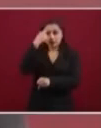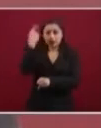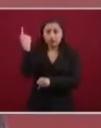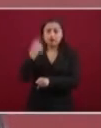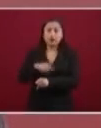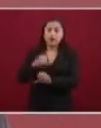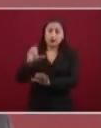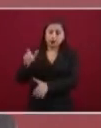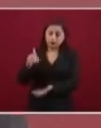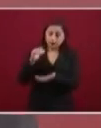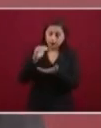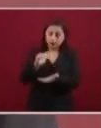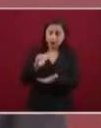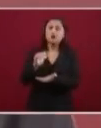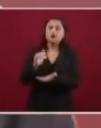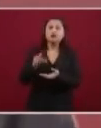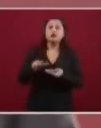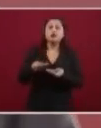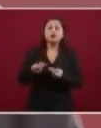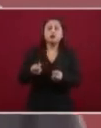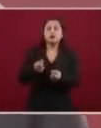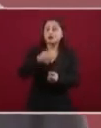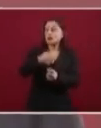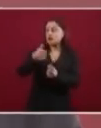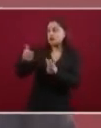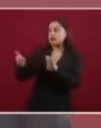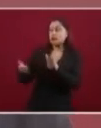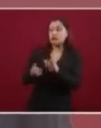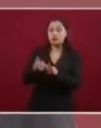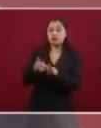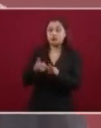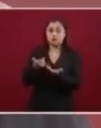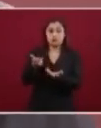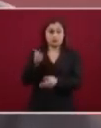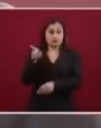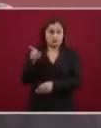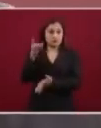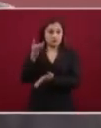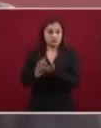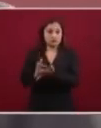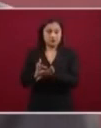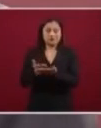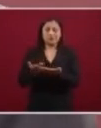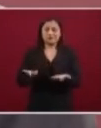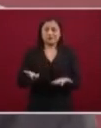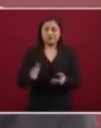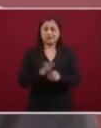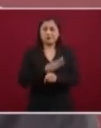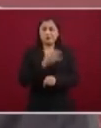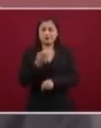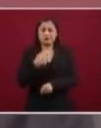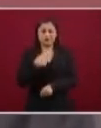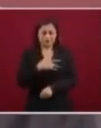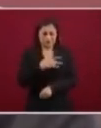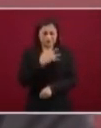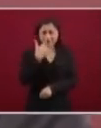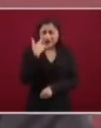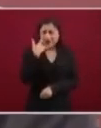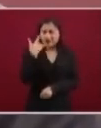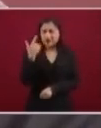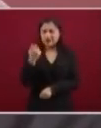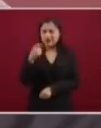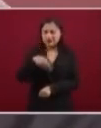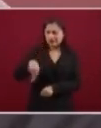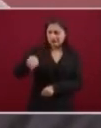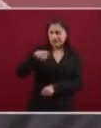como presidente, era cerca de 300 mil millones de pesos. Y ahora estamos hablando de 30, estamos